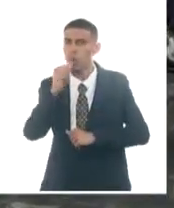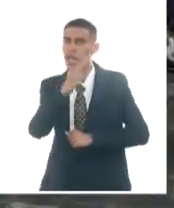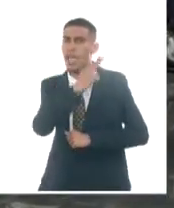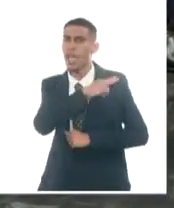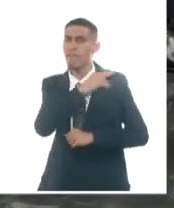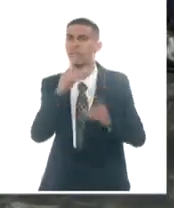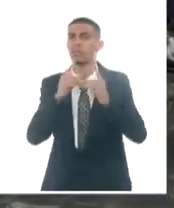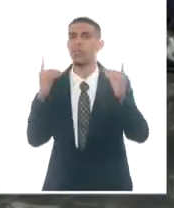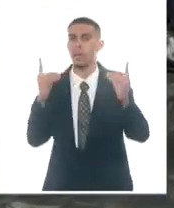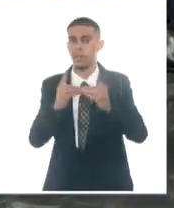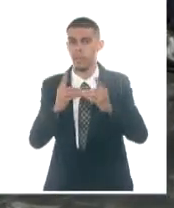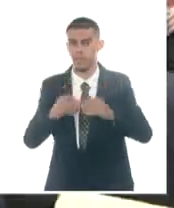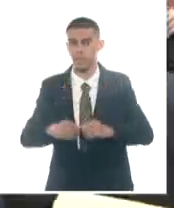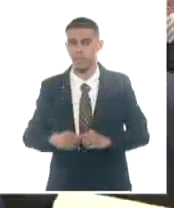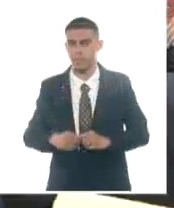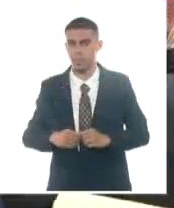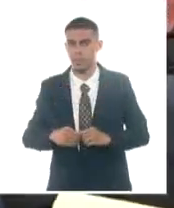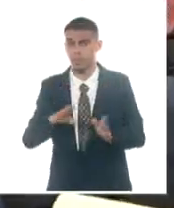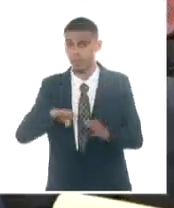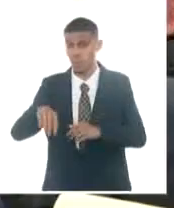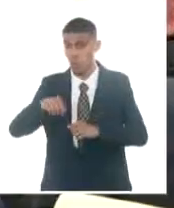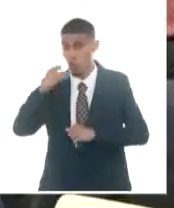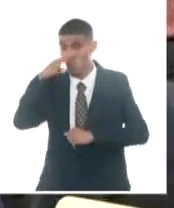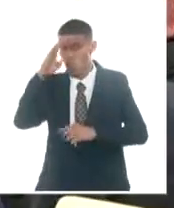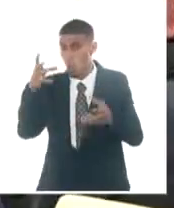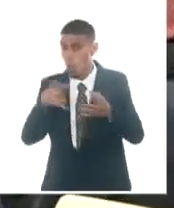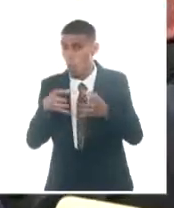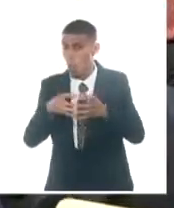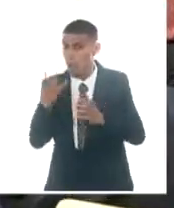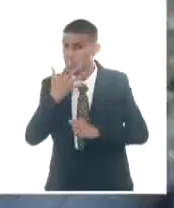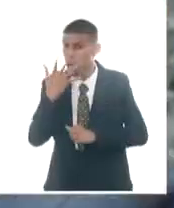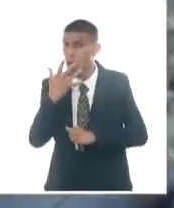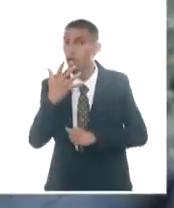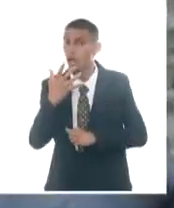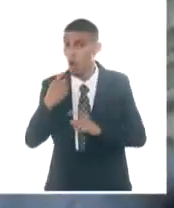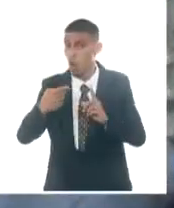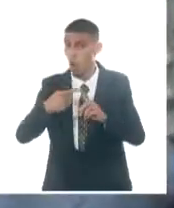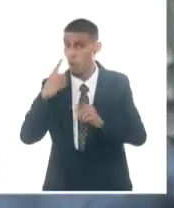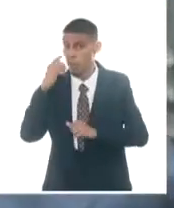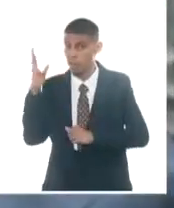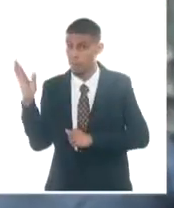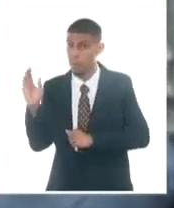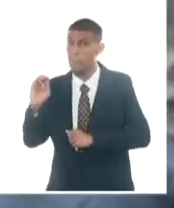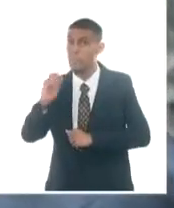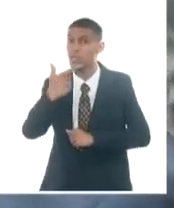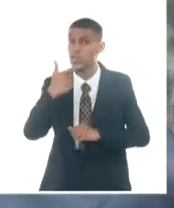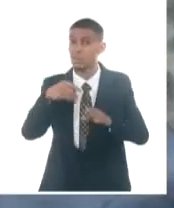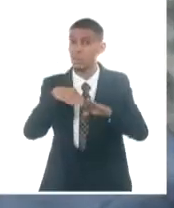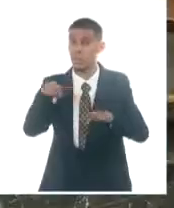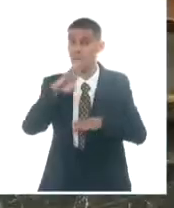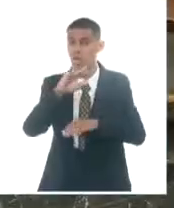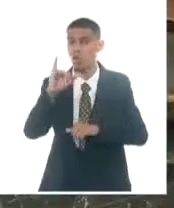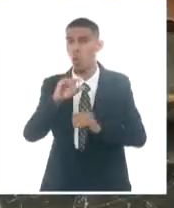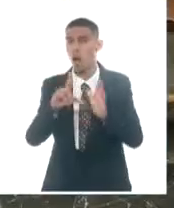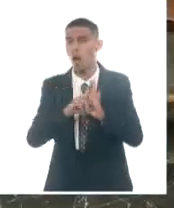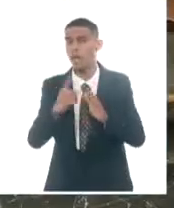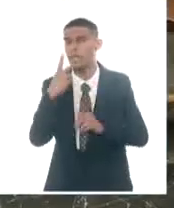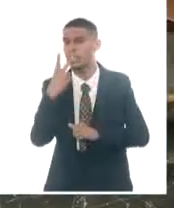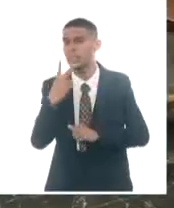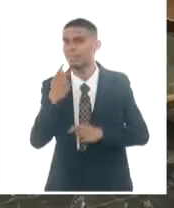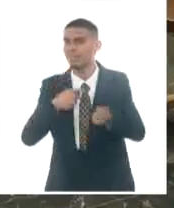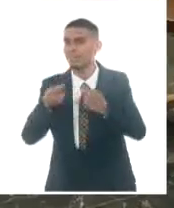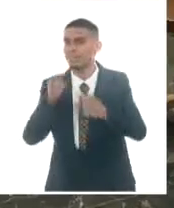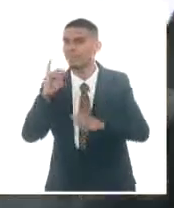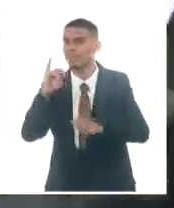de gabinete. Por la parte cubana se encontraban presentes Ricardo Cabrizas Ruiz, viceprimer ministro y titular de Comercio Exterior e